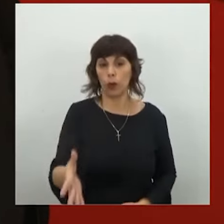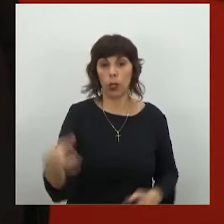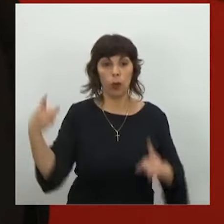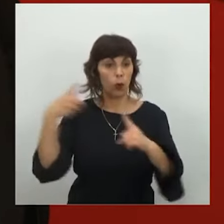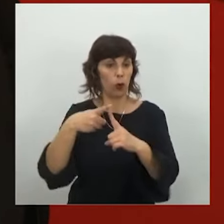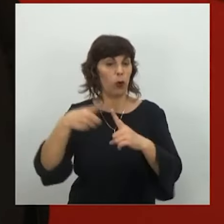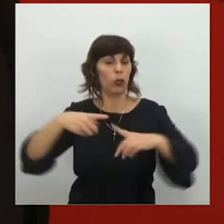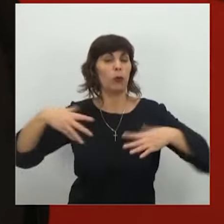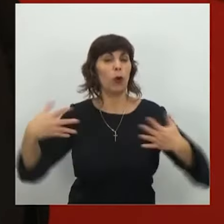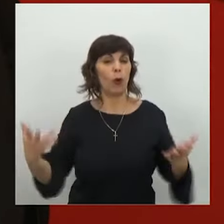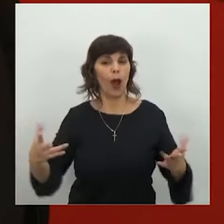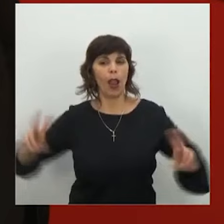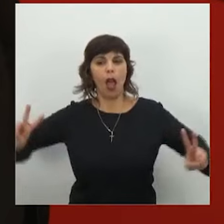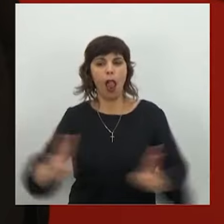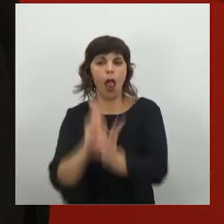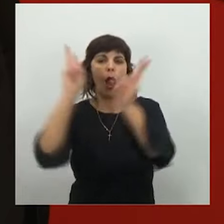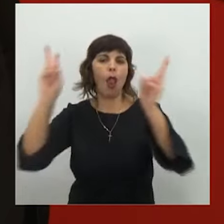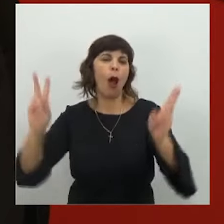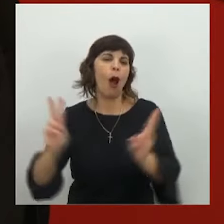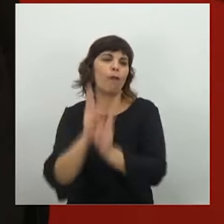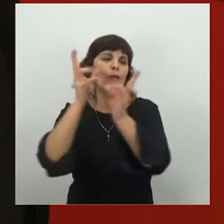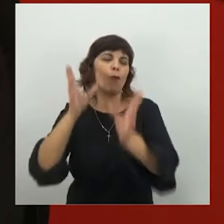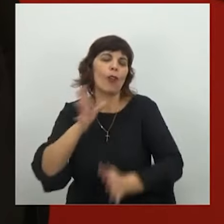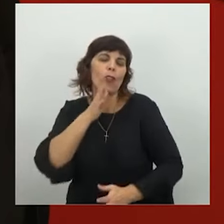fuente de agua viva.